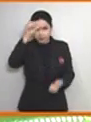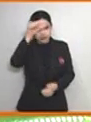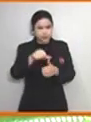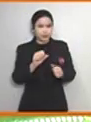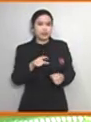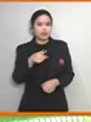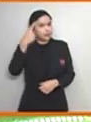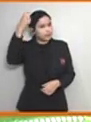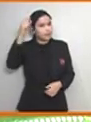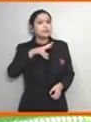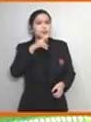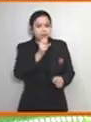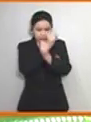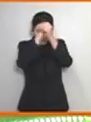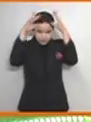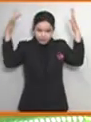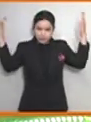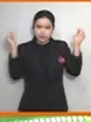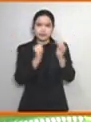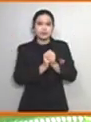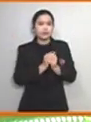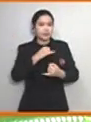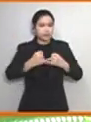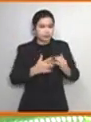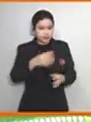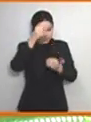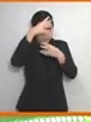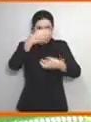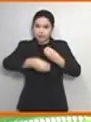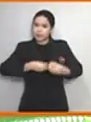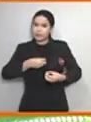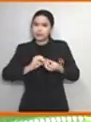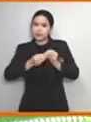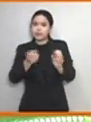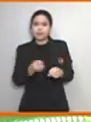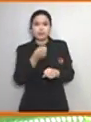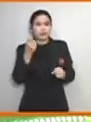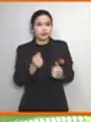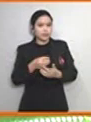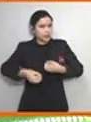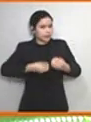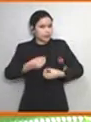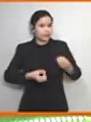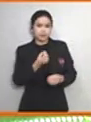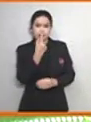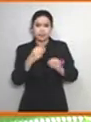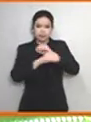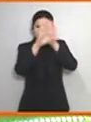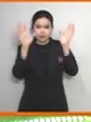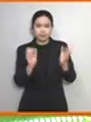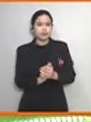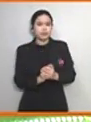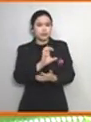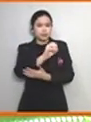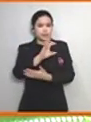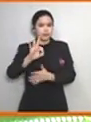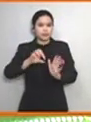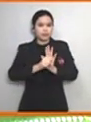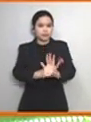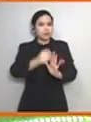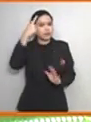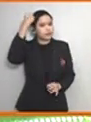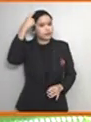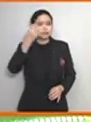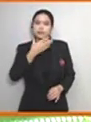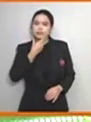que tus sueños se pueden hacer realidad. Jugador, te comento que el número favorecido para el sorteo de las 11 de la mañana fue el 09, con su símbolo